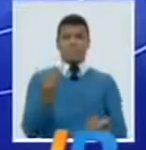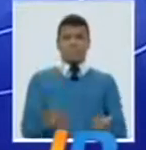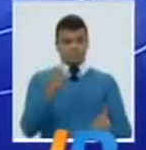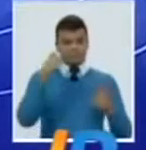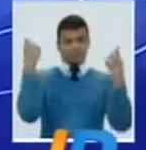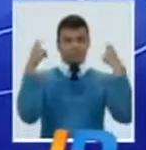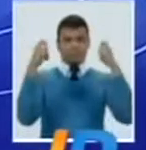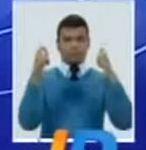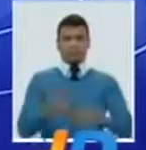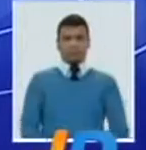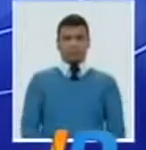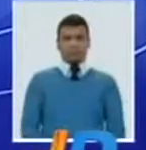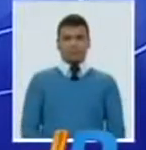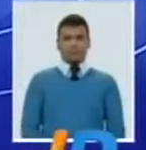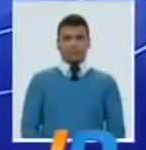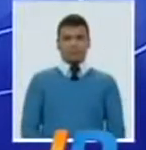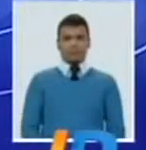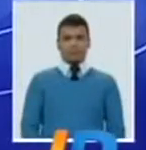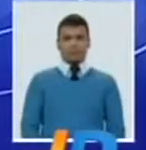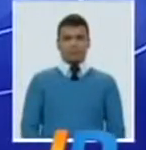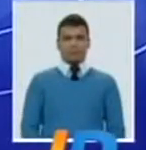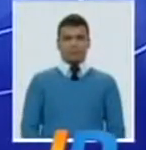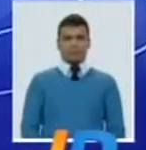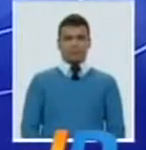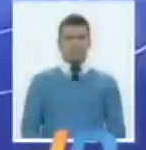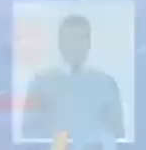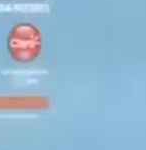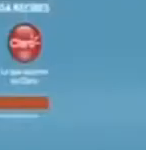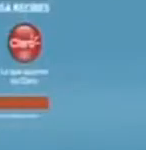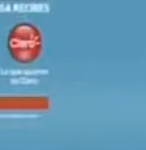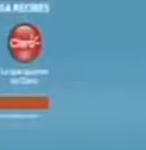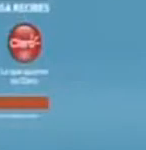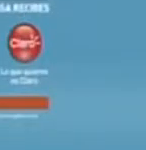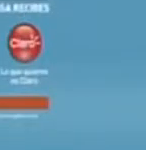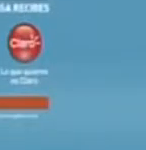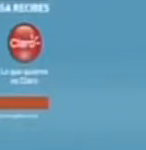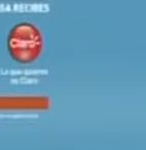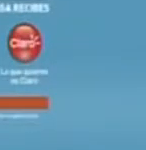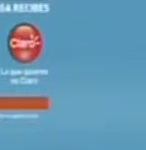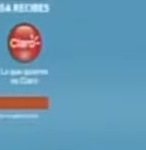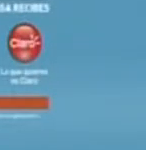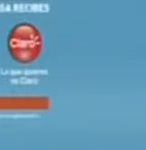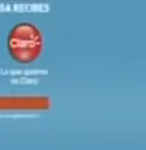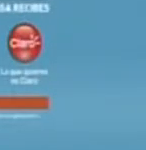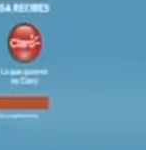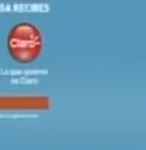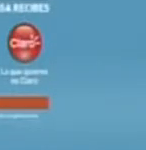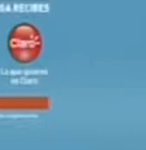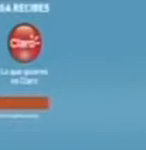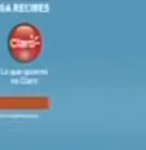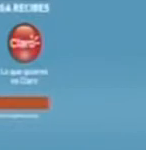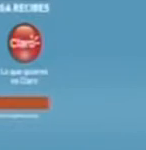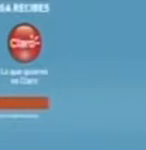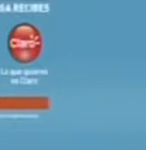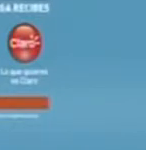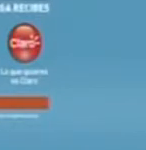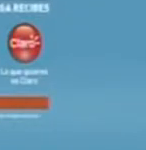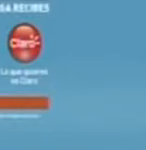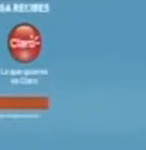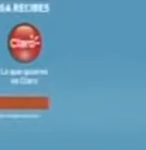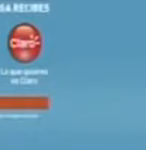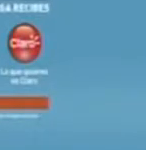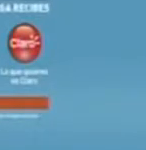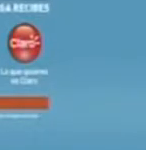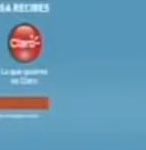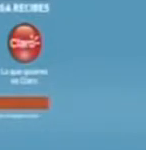la siguiente es una mención comercial. En prepago Claro, todos los días son Claro, porque tus recargas desde 1.000 pesos recibes 50% más.